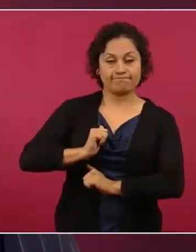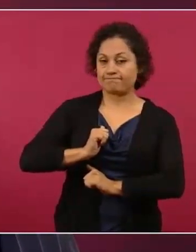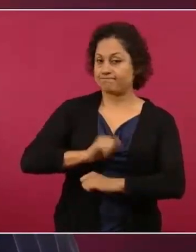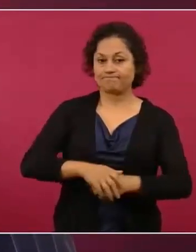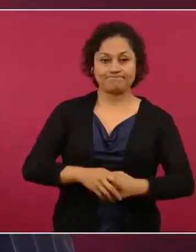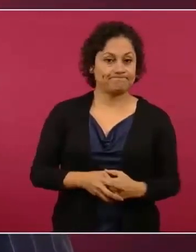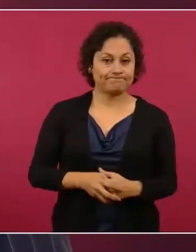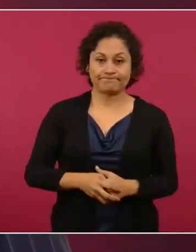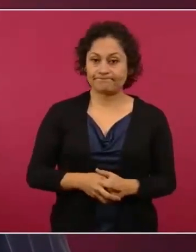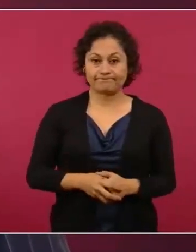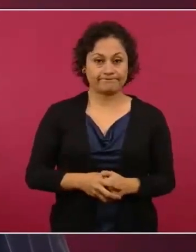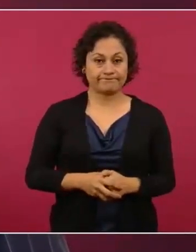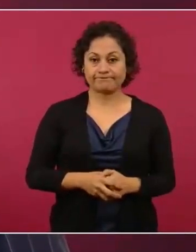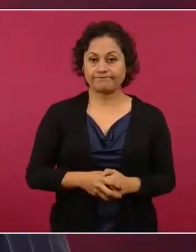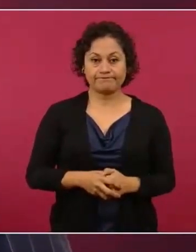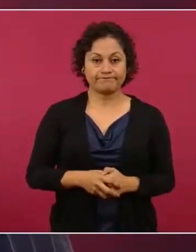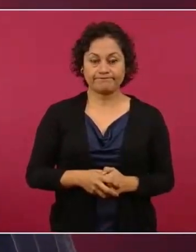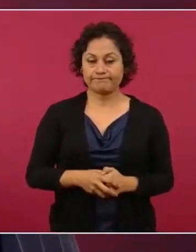Y que